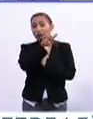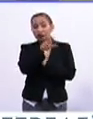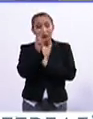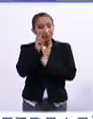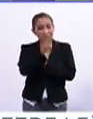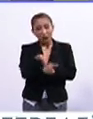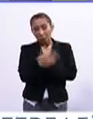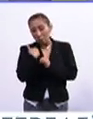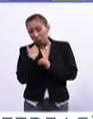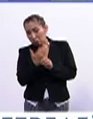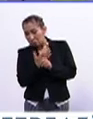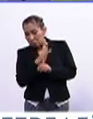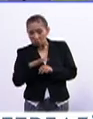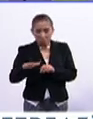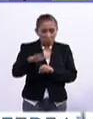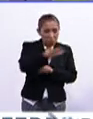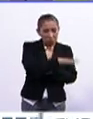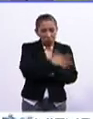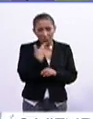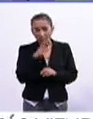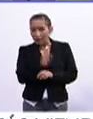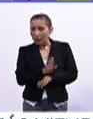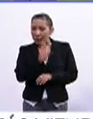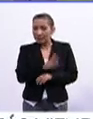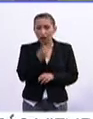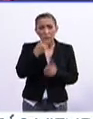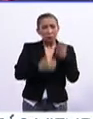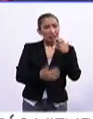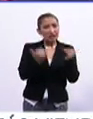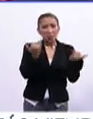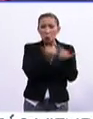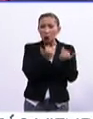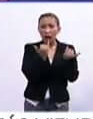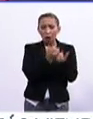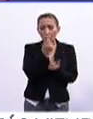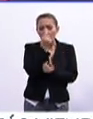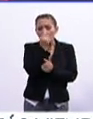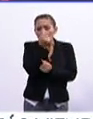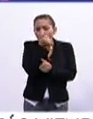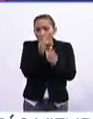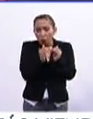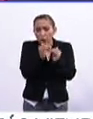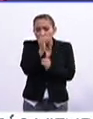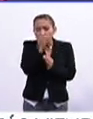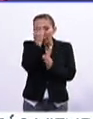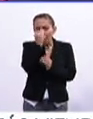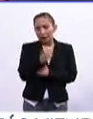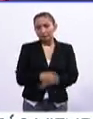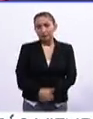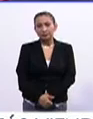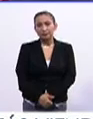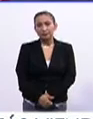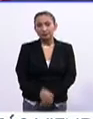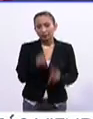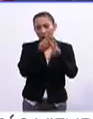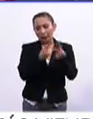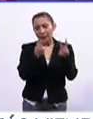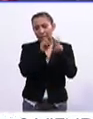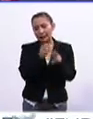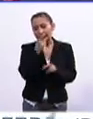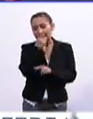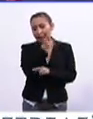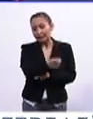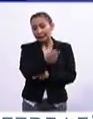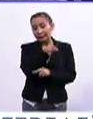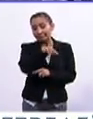que el promedio nacional obtenido es muy similar al de 2015, con un pequeño incremento en el aprendizaje. El análisis destaca